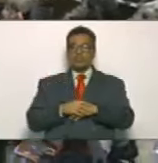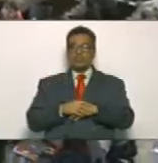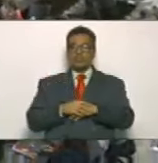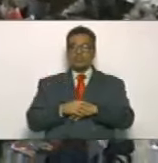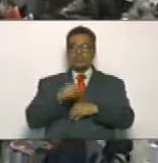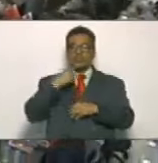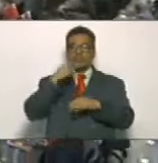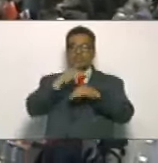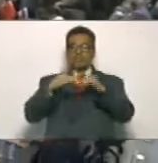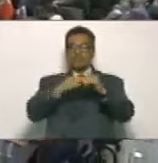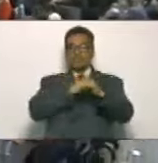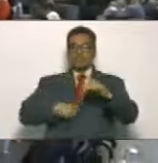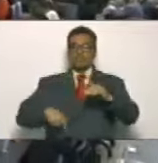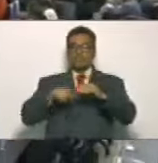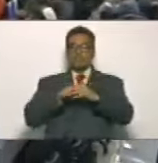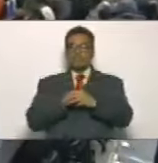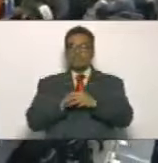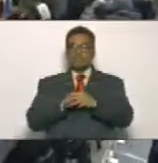Sí, vicepresidenta.